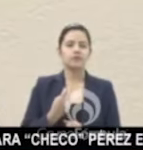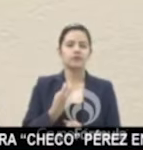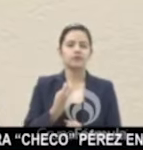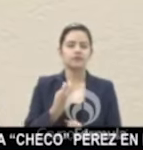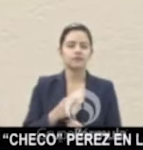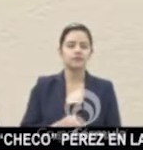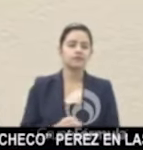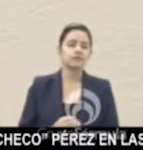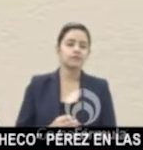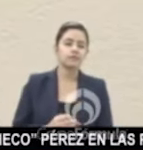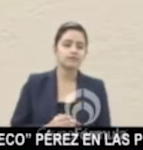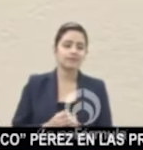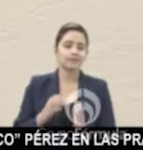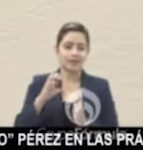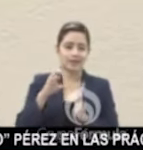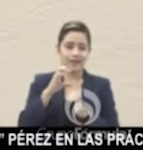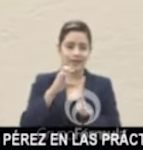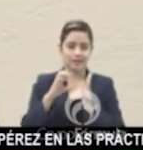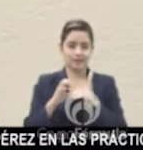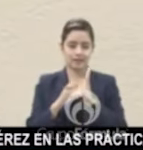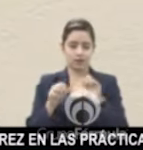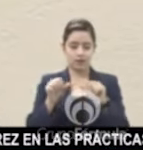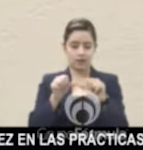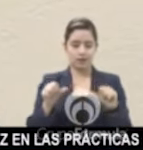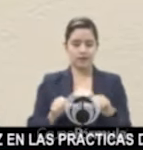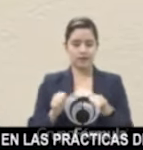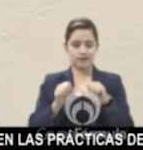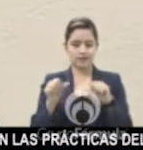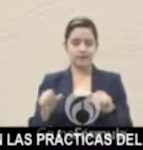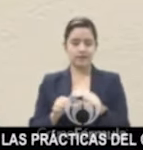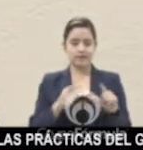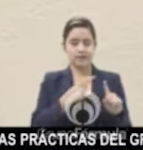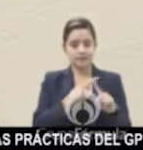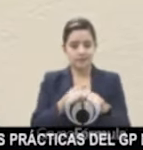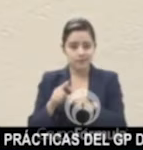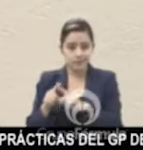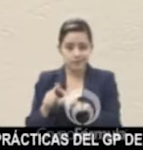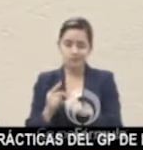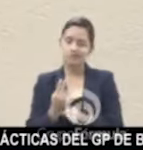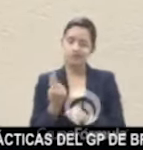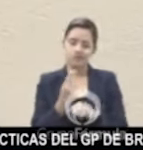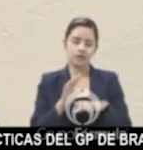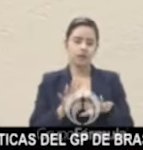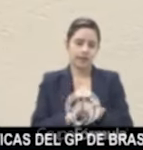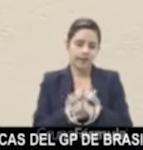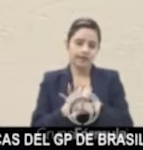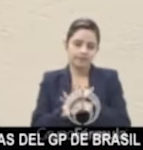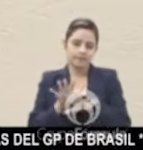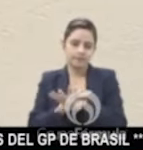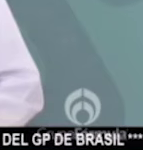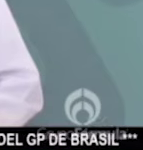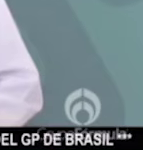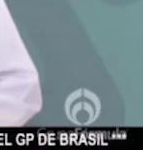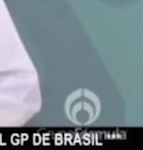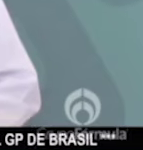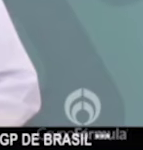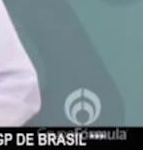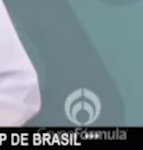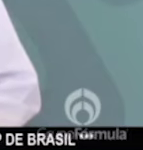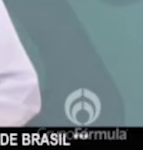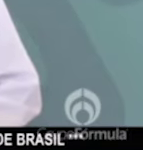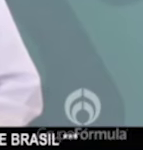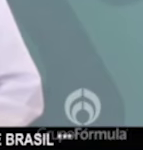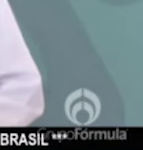de Gobernación, que es que le rasque el Instituto Nacional Electoral en sus fideicomisos, cuando jurídicamente